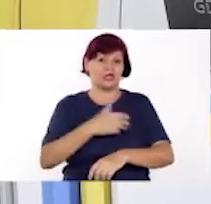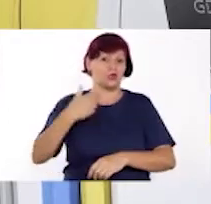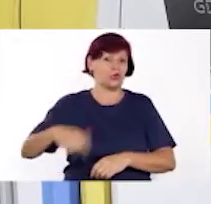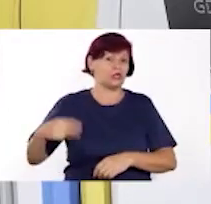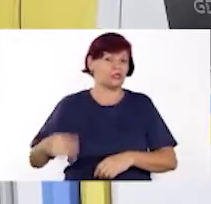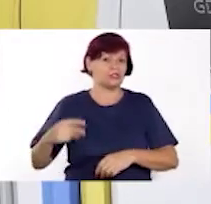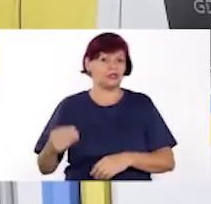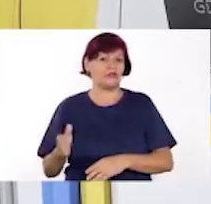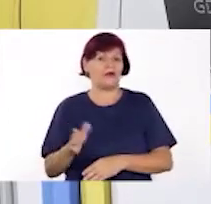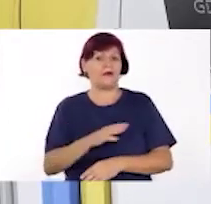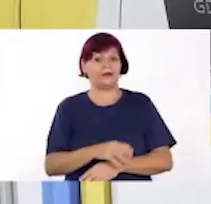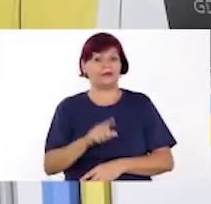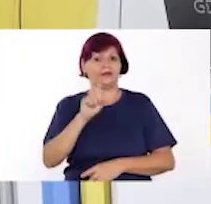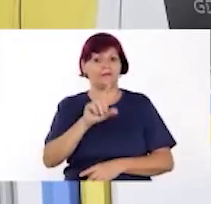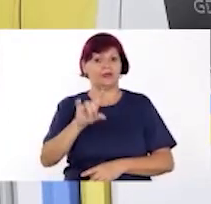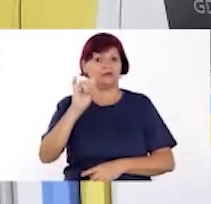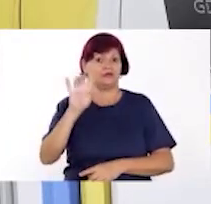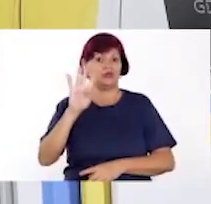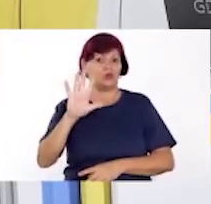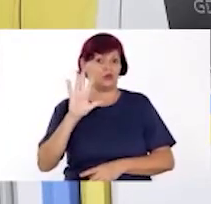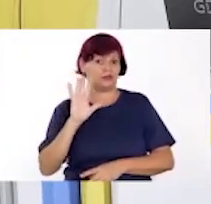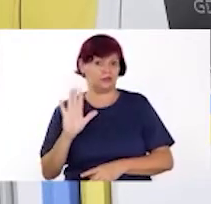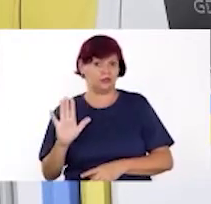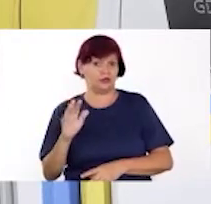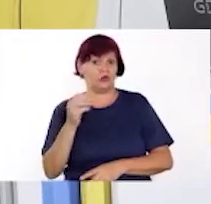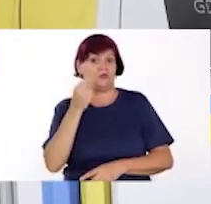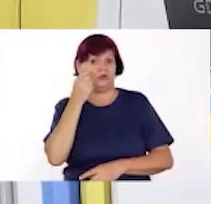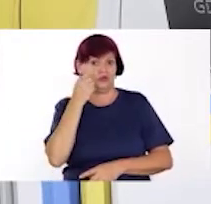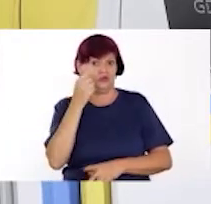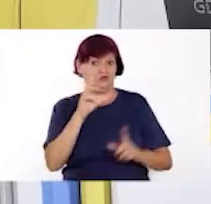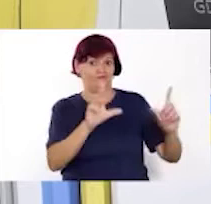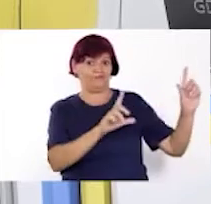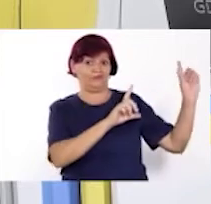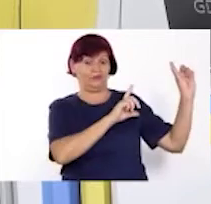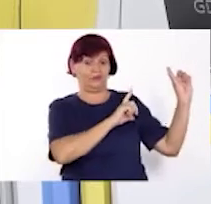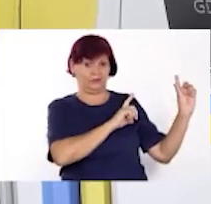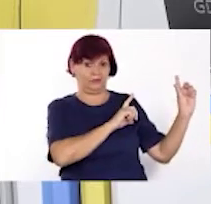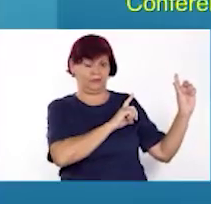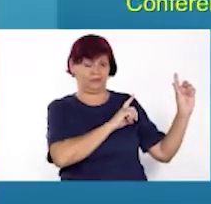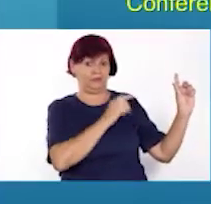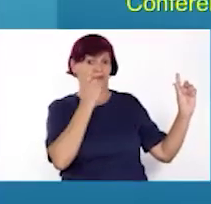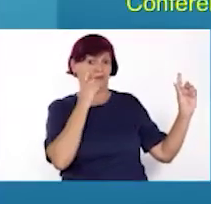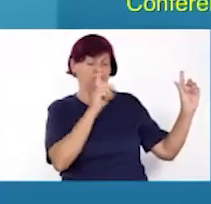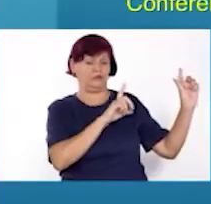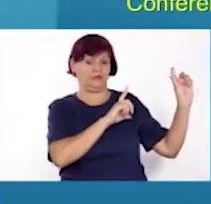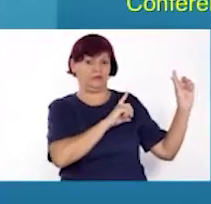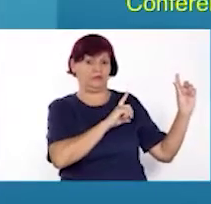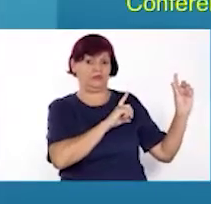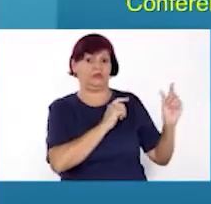de 1945. Como pueden observar en la siguiente diapo,